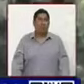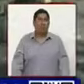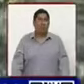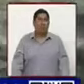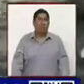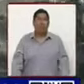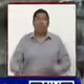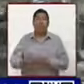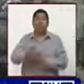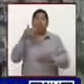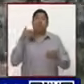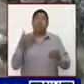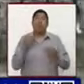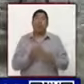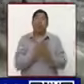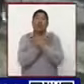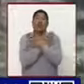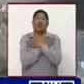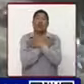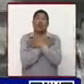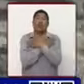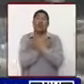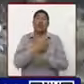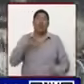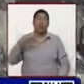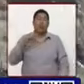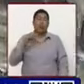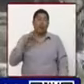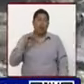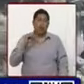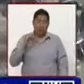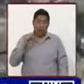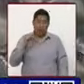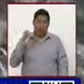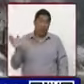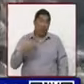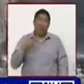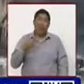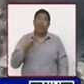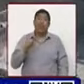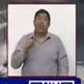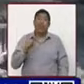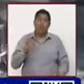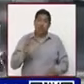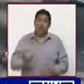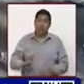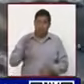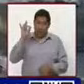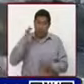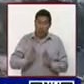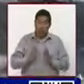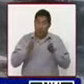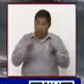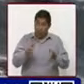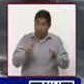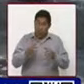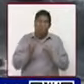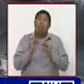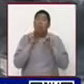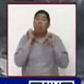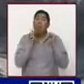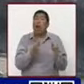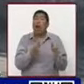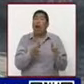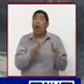La parte posterior del cementerio Héroes del Gas es tan tétrica, donde incluso se puede encontrar tumbas